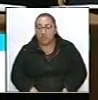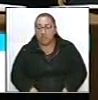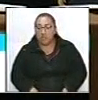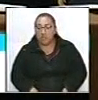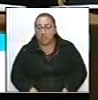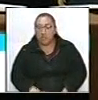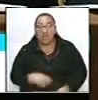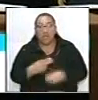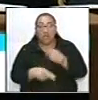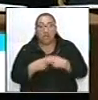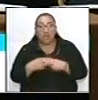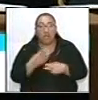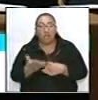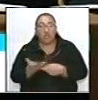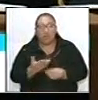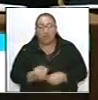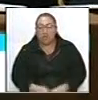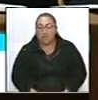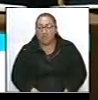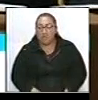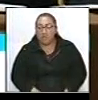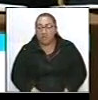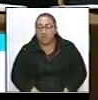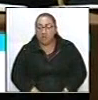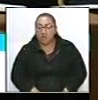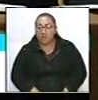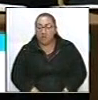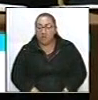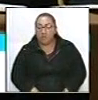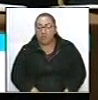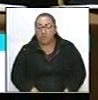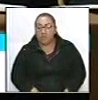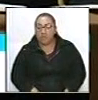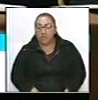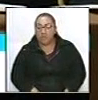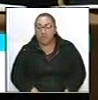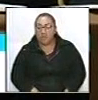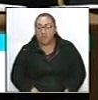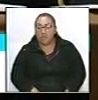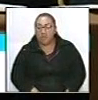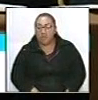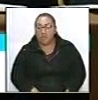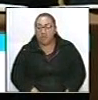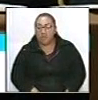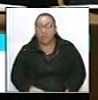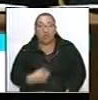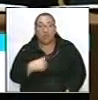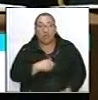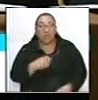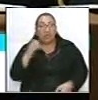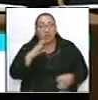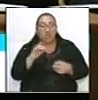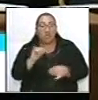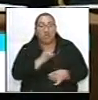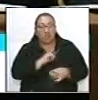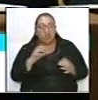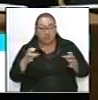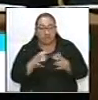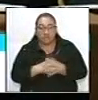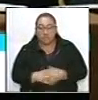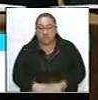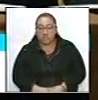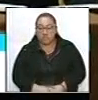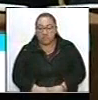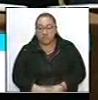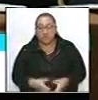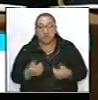y sus requerimientos. Es verdad, como lo que dice el sereno, buscamos institucionalizarnos, tener